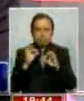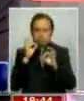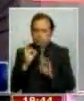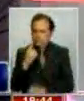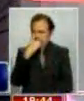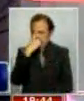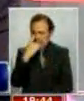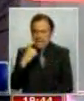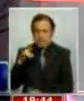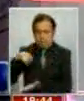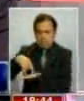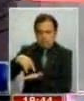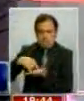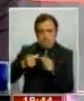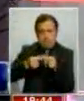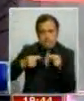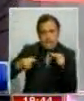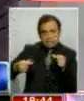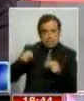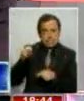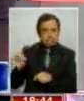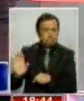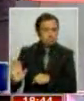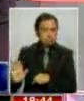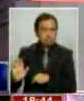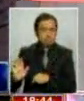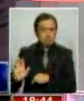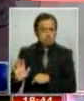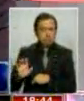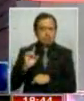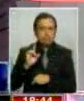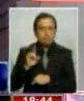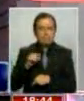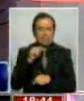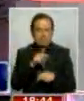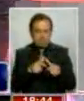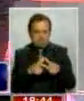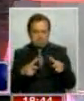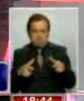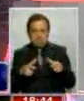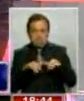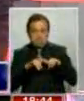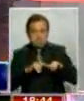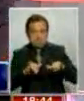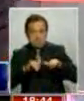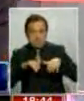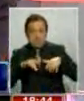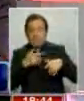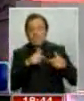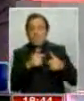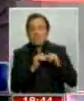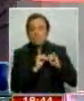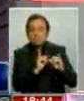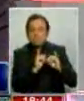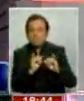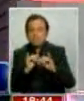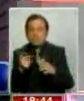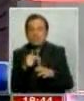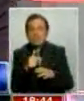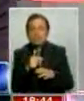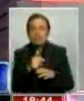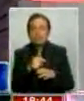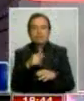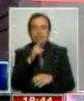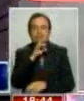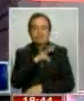haciendo hoy día en el Congreso Nacional. Y yo creo que esto habla más del pasado. Esto habla más de no entender ese Chile que cambió, y